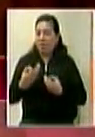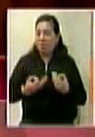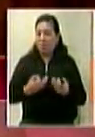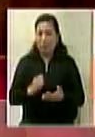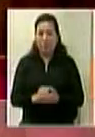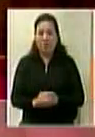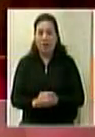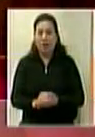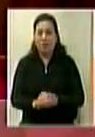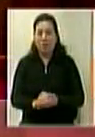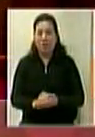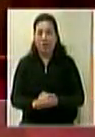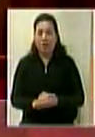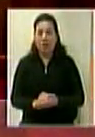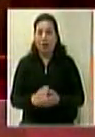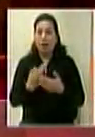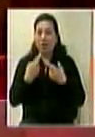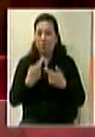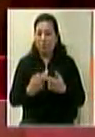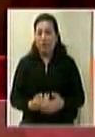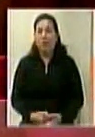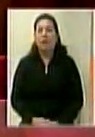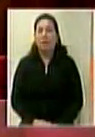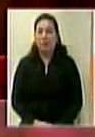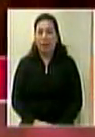presupuesto y los resultados.